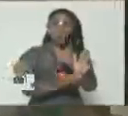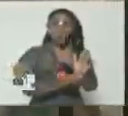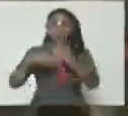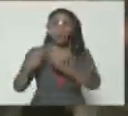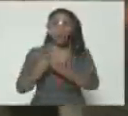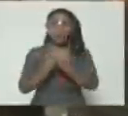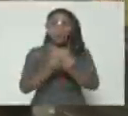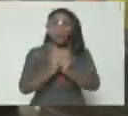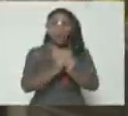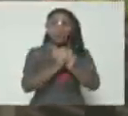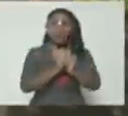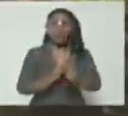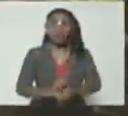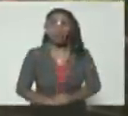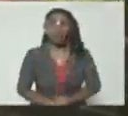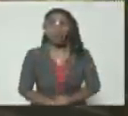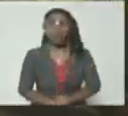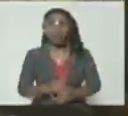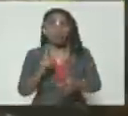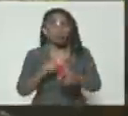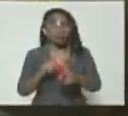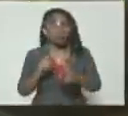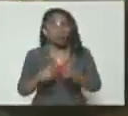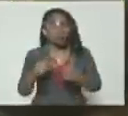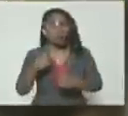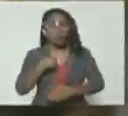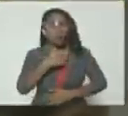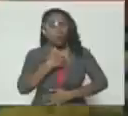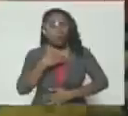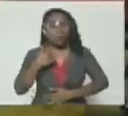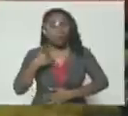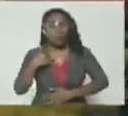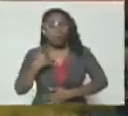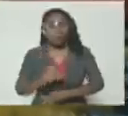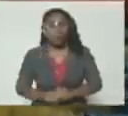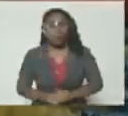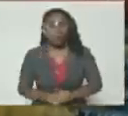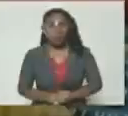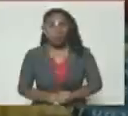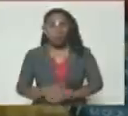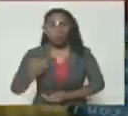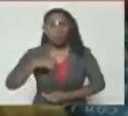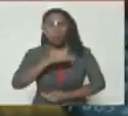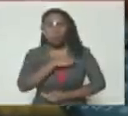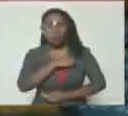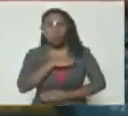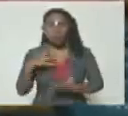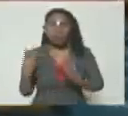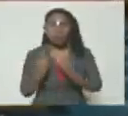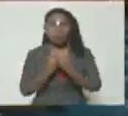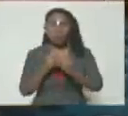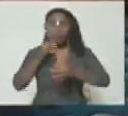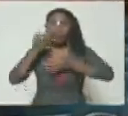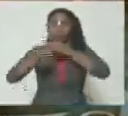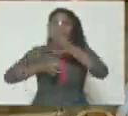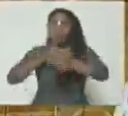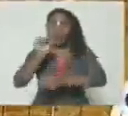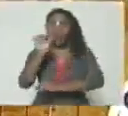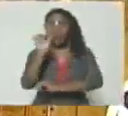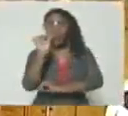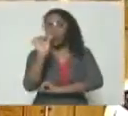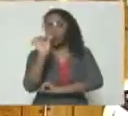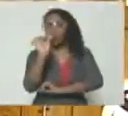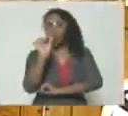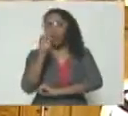acompañamiento de Bancoex. Entonces, yo quiero que nuestro compañero Kleiber nos explique un poquito